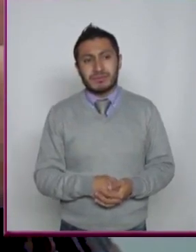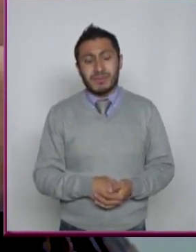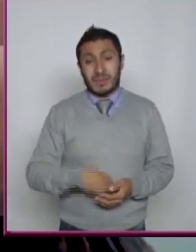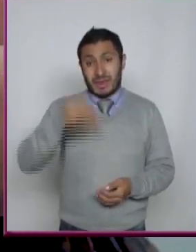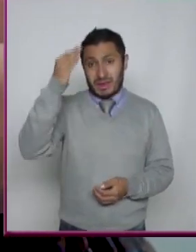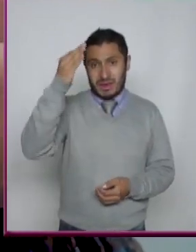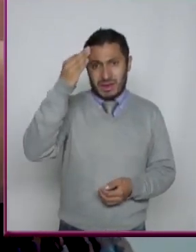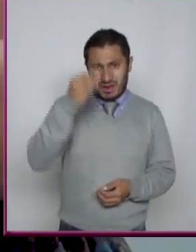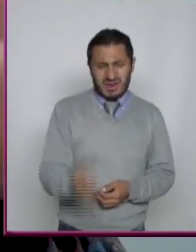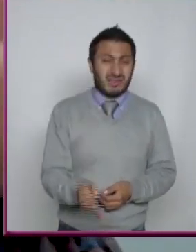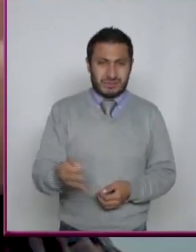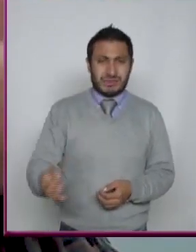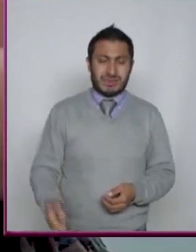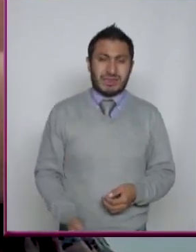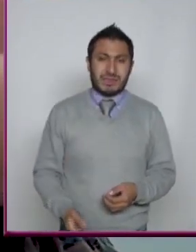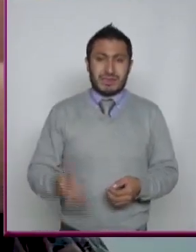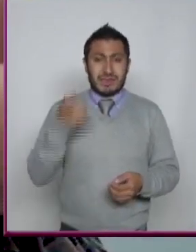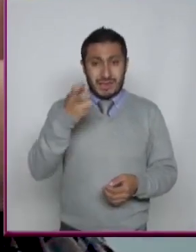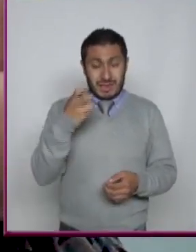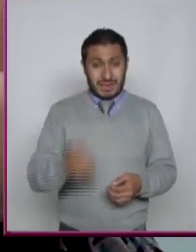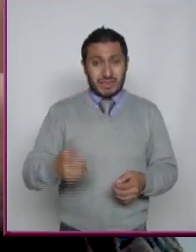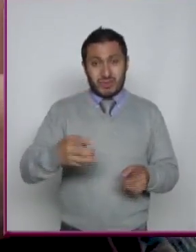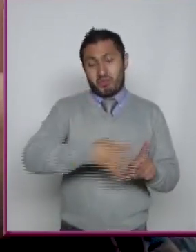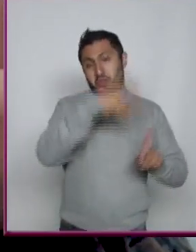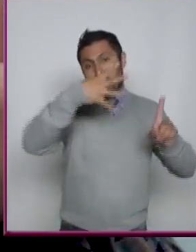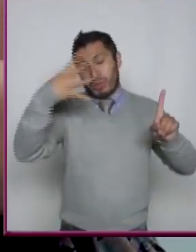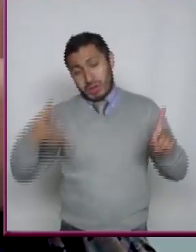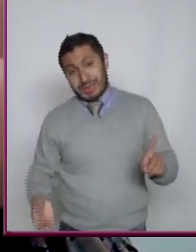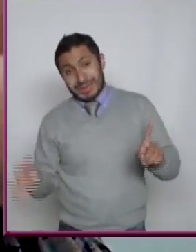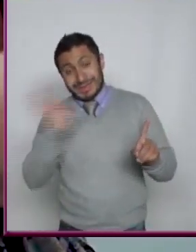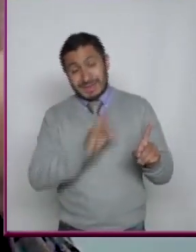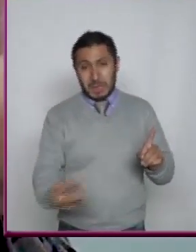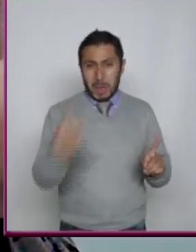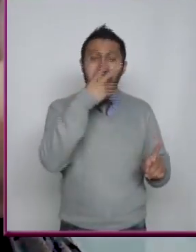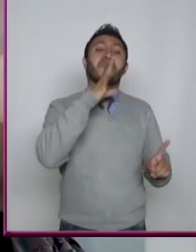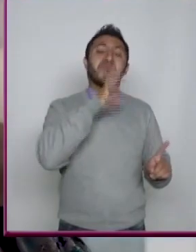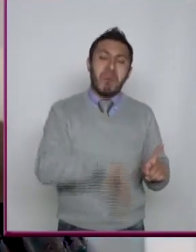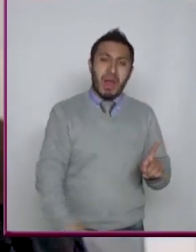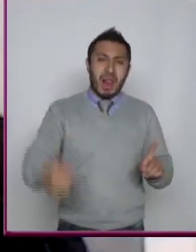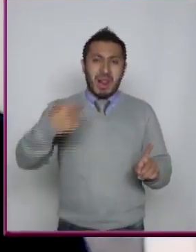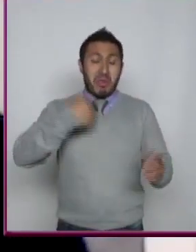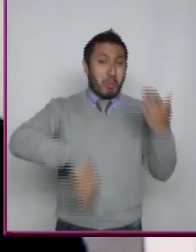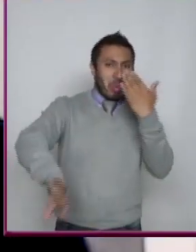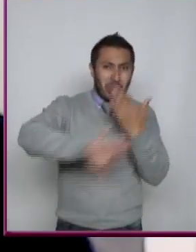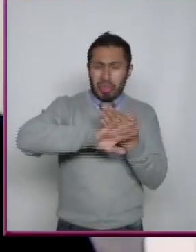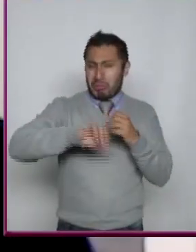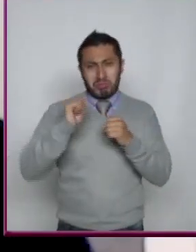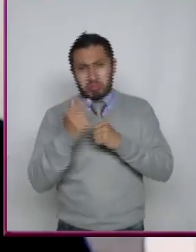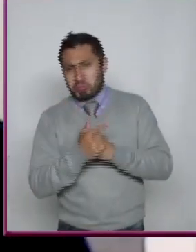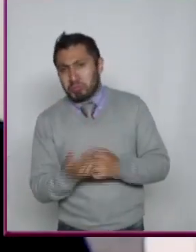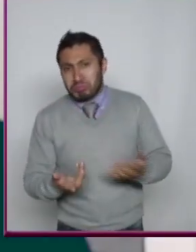enfrentar esta situación de una orientación sexual que puede que sea mal vista, que puede que sea estigmatizada, ¿no?